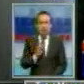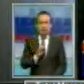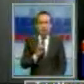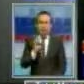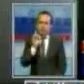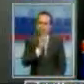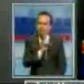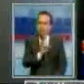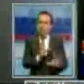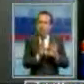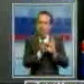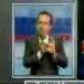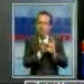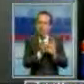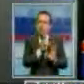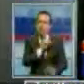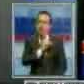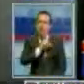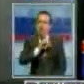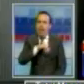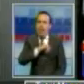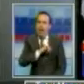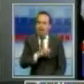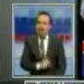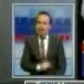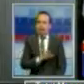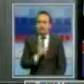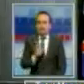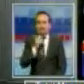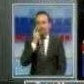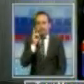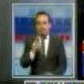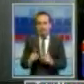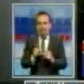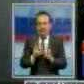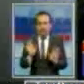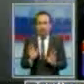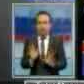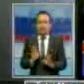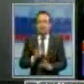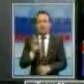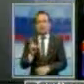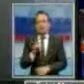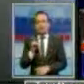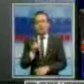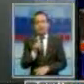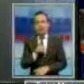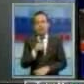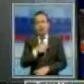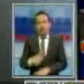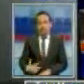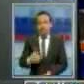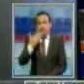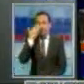obvio, primero por eso, te fue mal con la alianza, lo entendí perfecto. O sea, le fue, yo lo que entiendo antes, le fue mal con el gobierno.